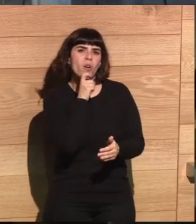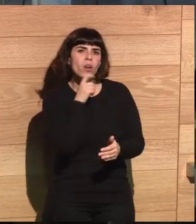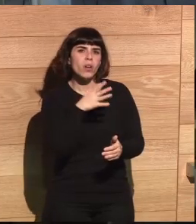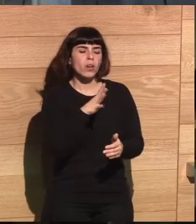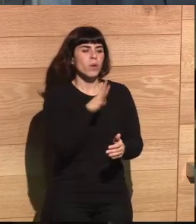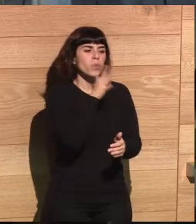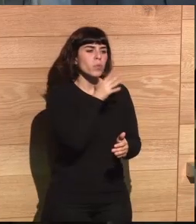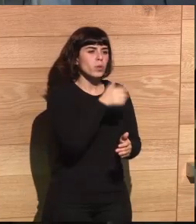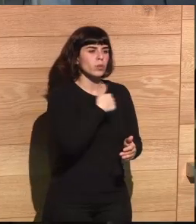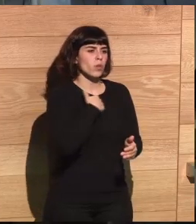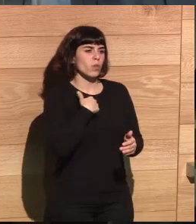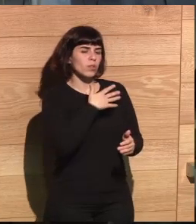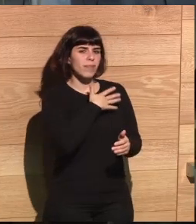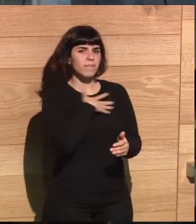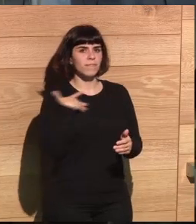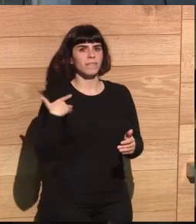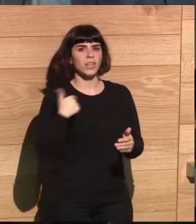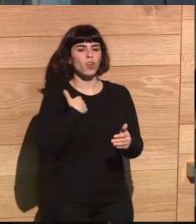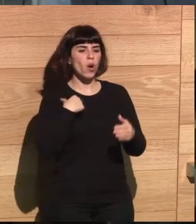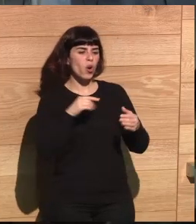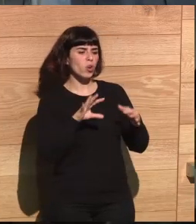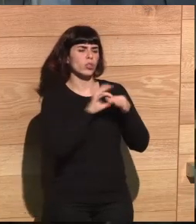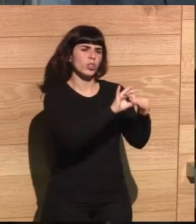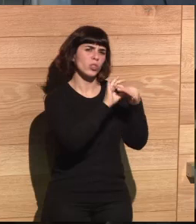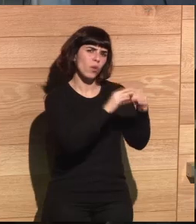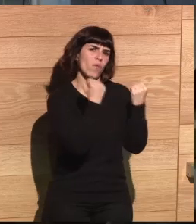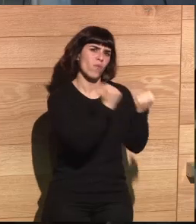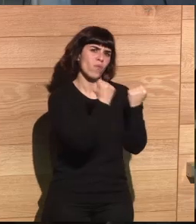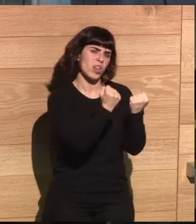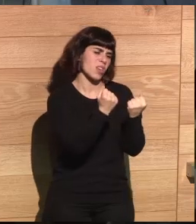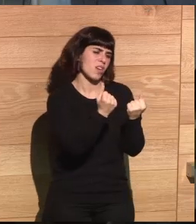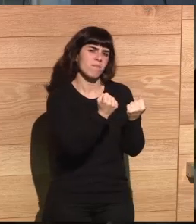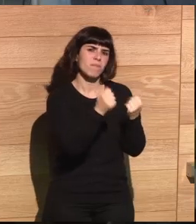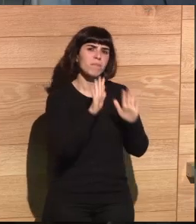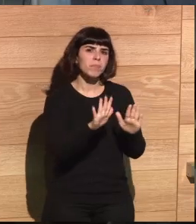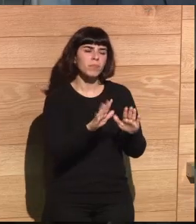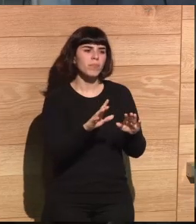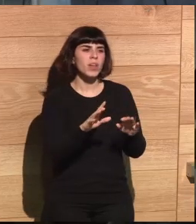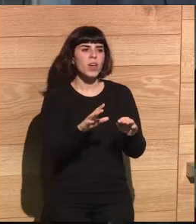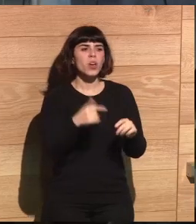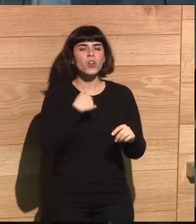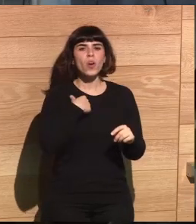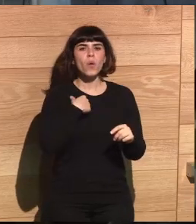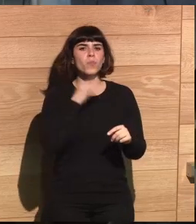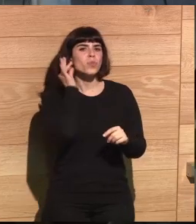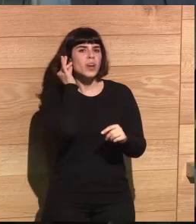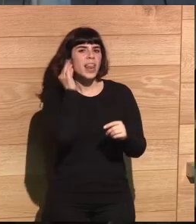mucho acercarme a aquello que tiene poco que ver conmigo, que tengo una conexión fuerte, como es la memoria, pero al tiempo porque yo soy una mujer de letras